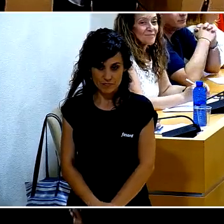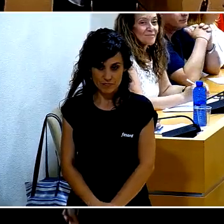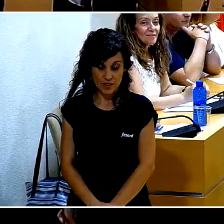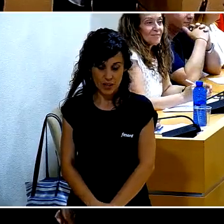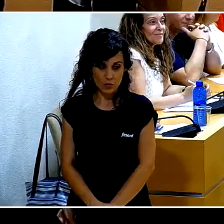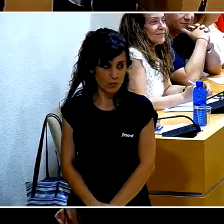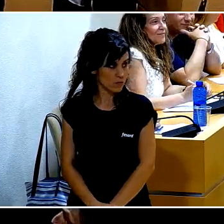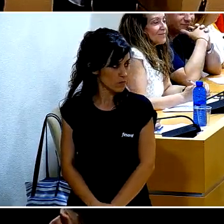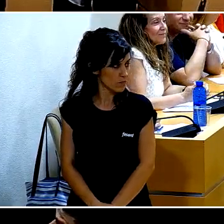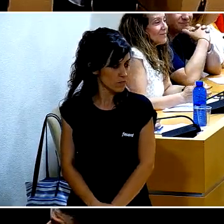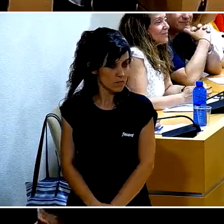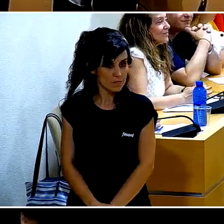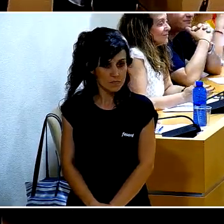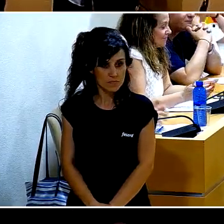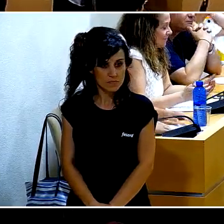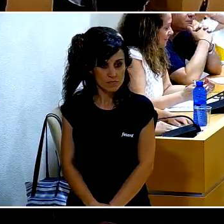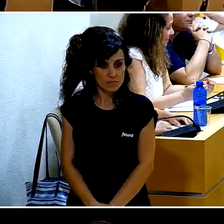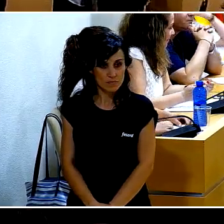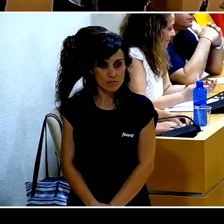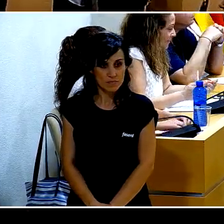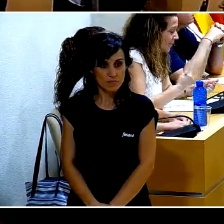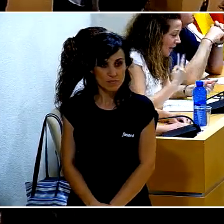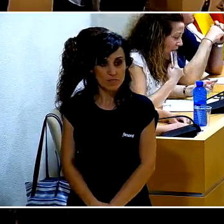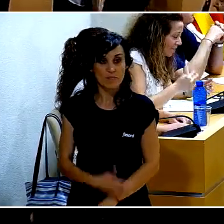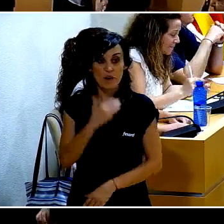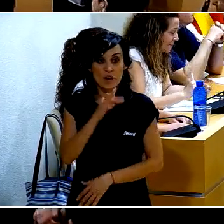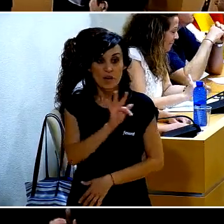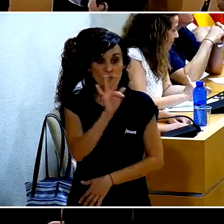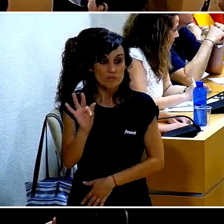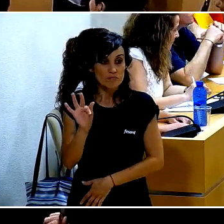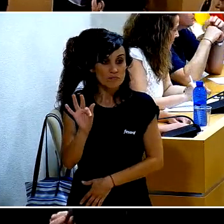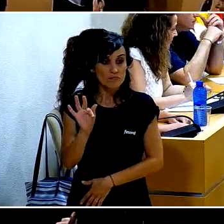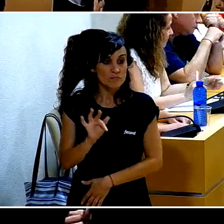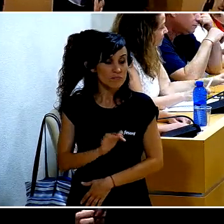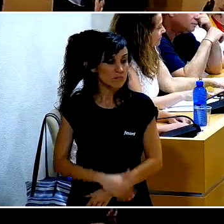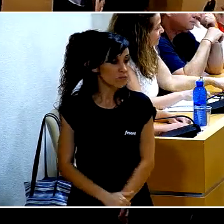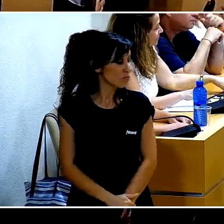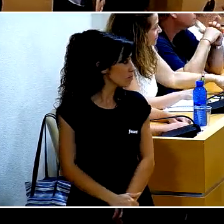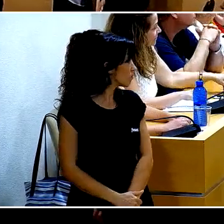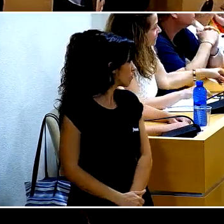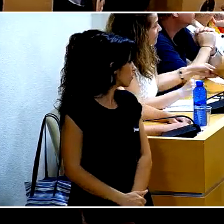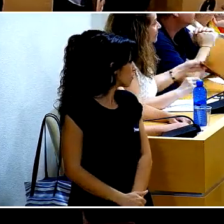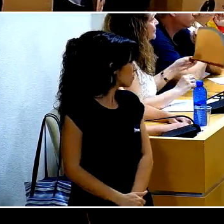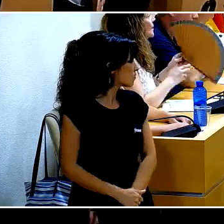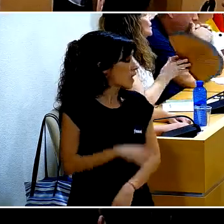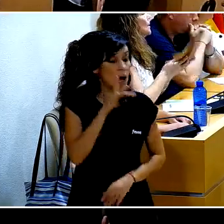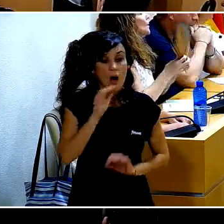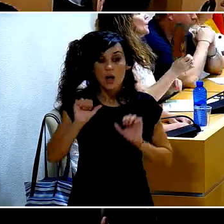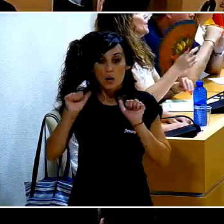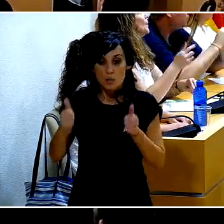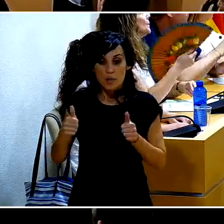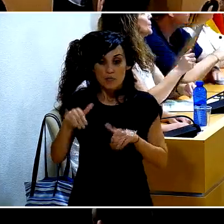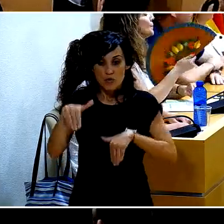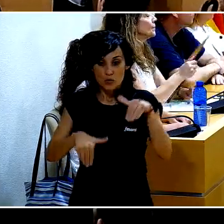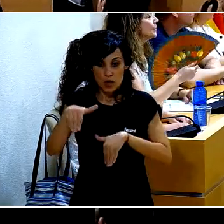¿Alguna otra? Por favor. ¿Alguna otra paraula? ¿Alguna otra paraula? No, pues pasem a la